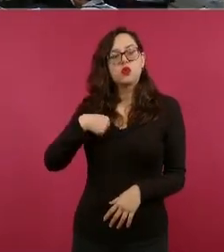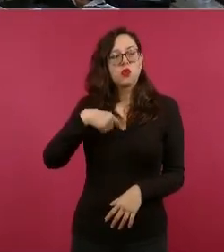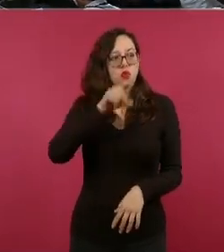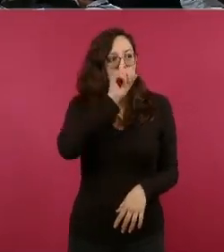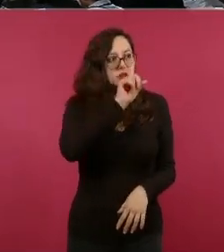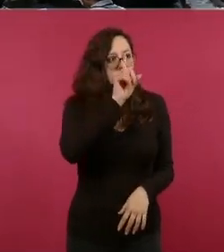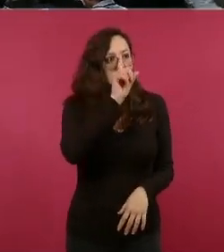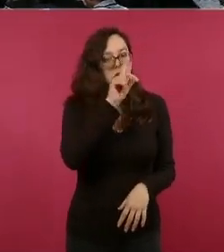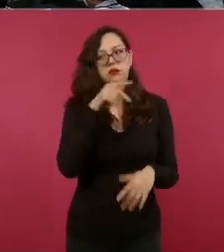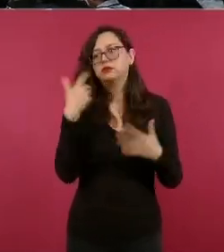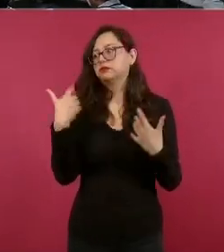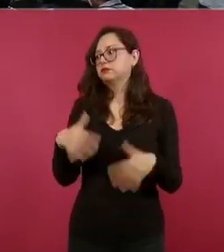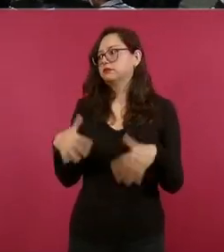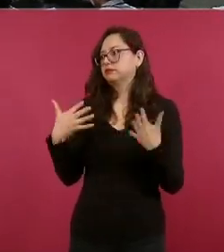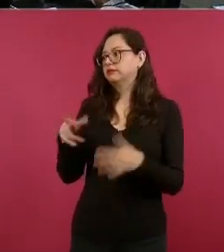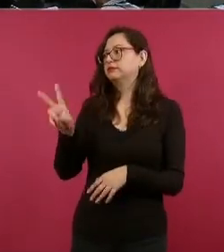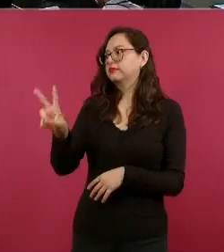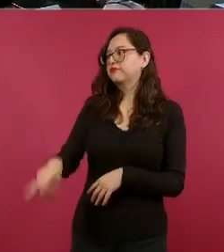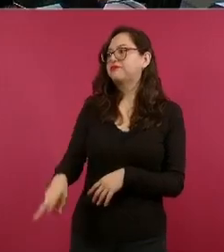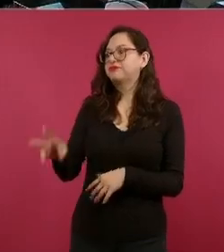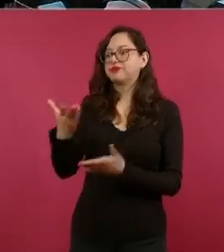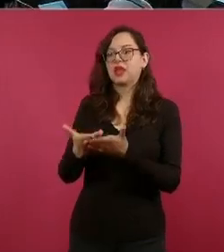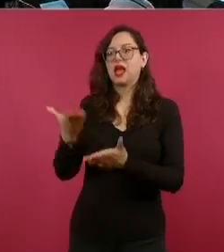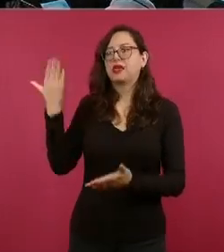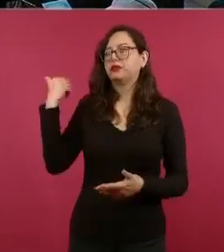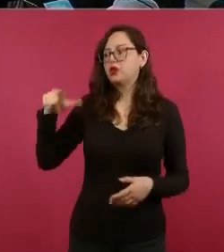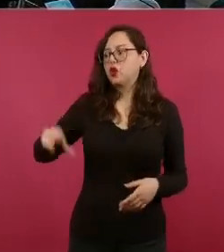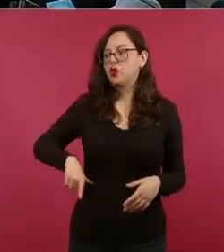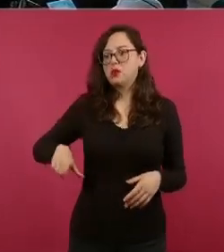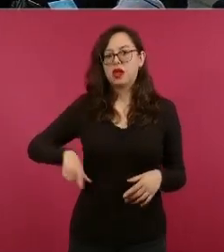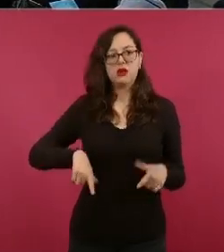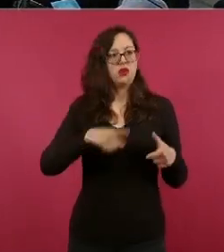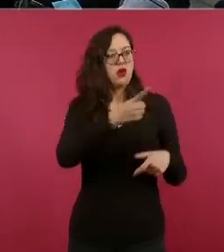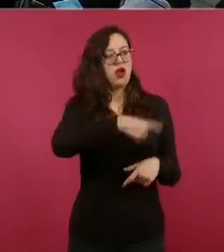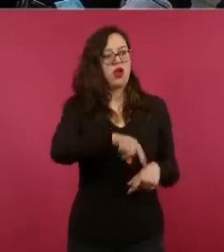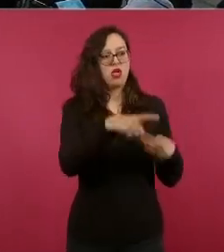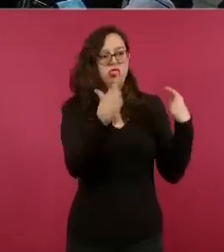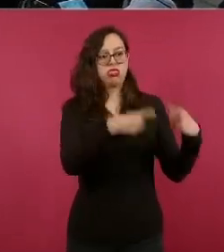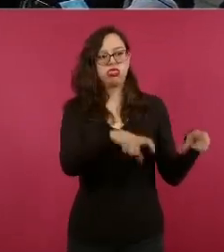mandaban? Los potentados.